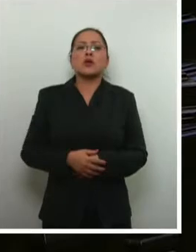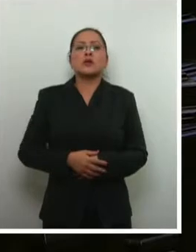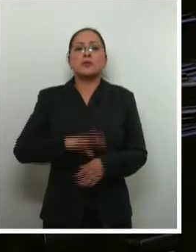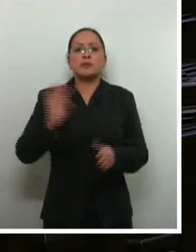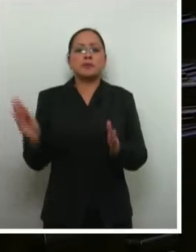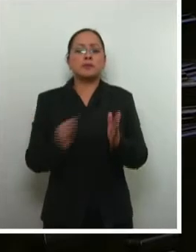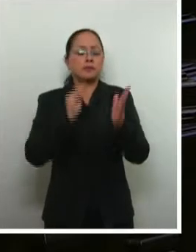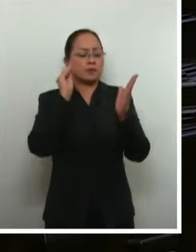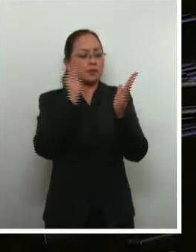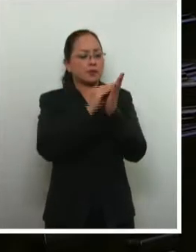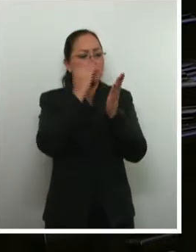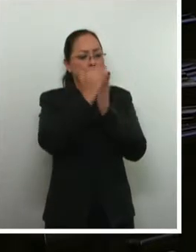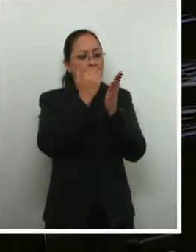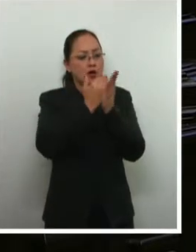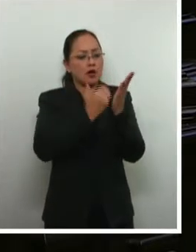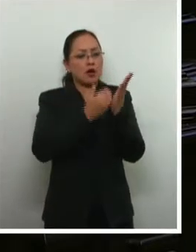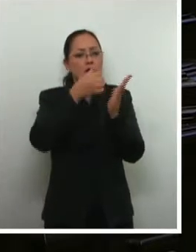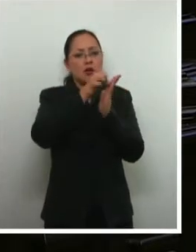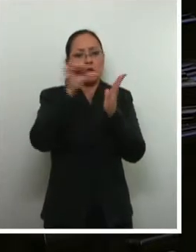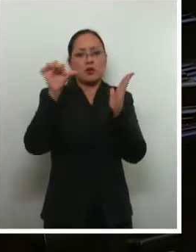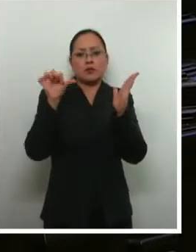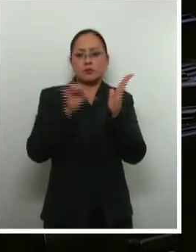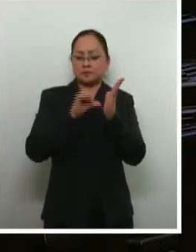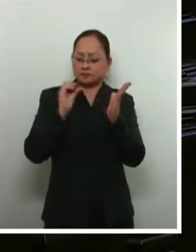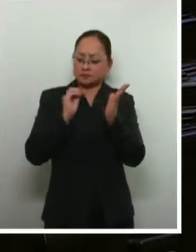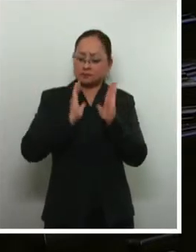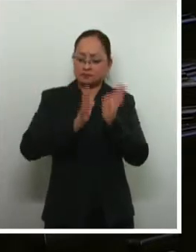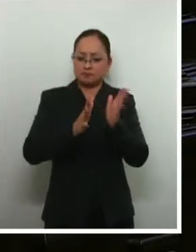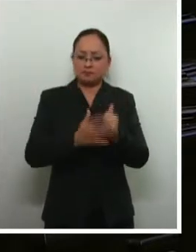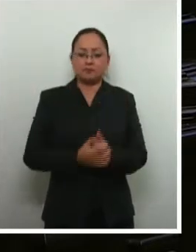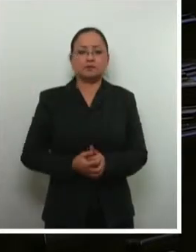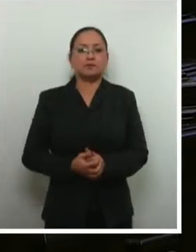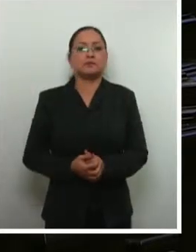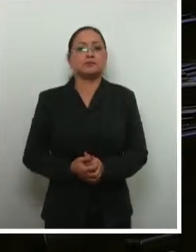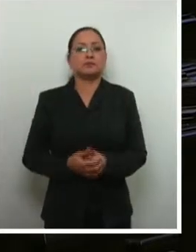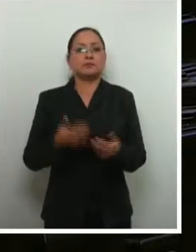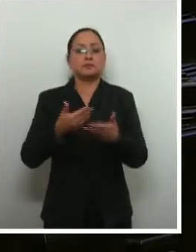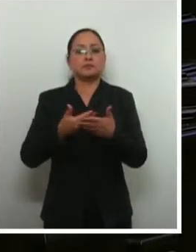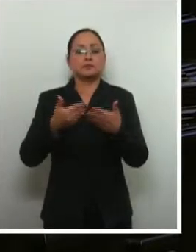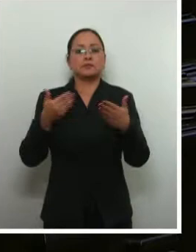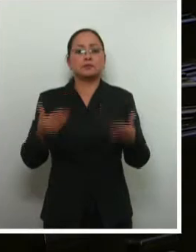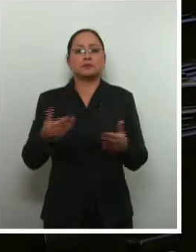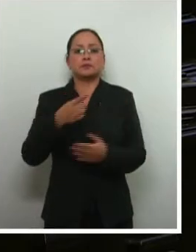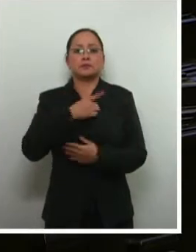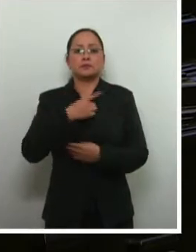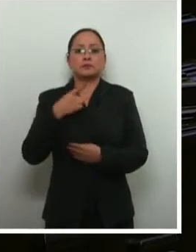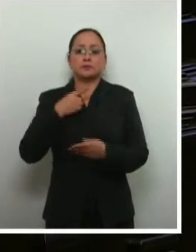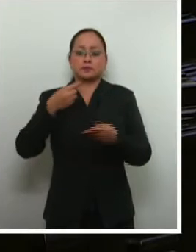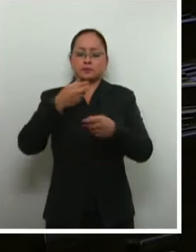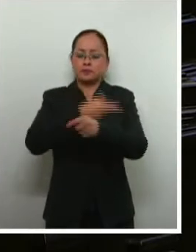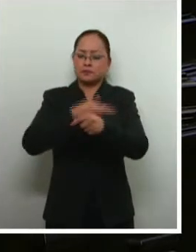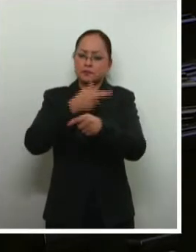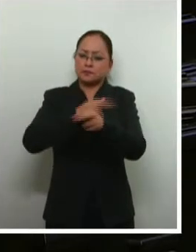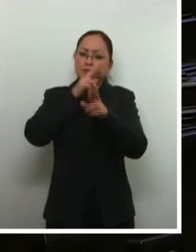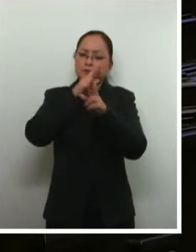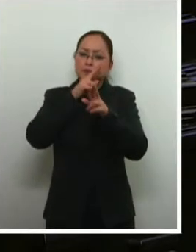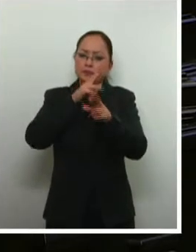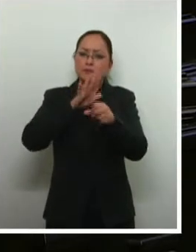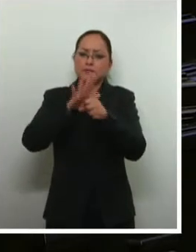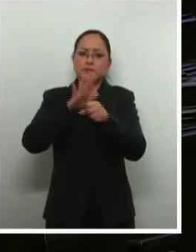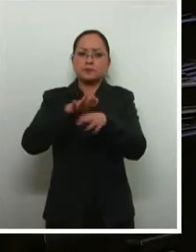se incorporan al cuerpo del artículo. Ahora debemos de desahogar